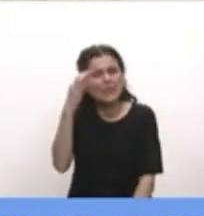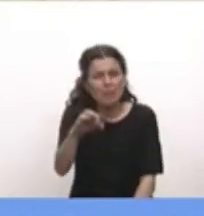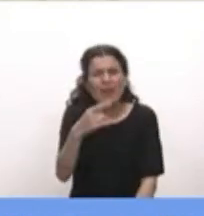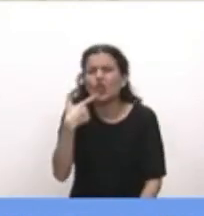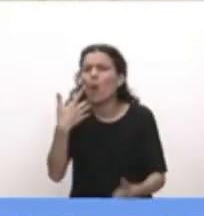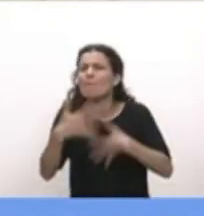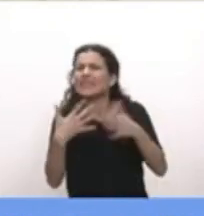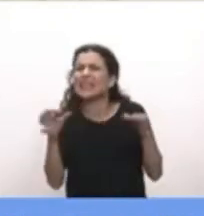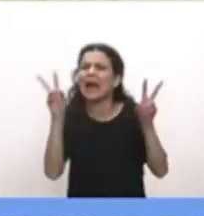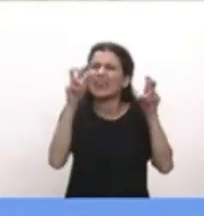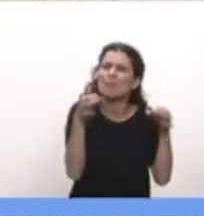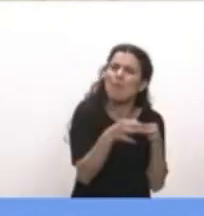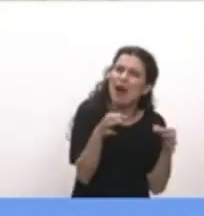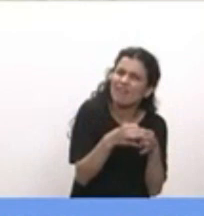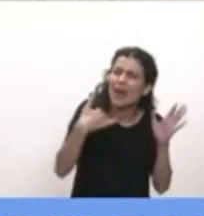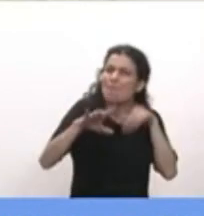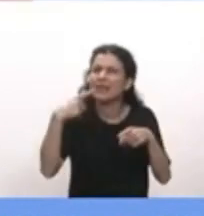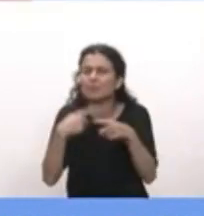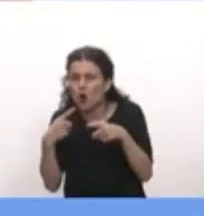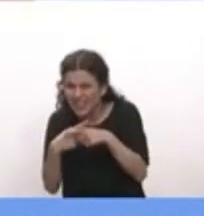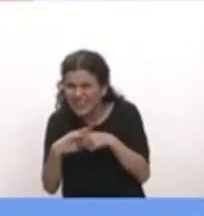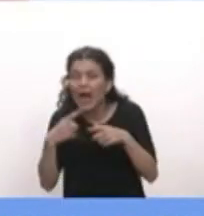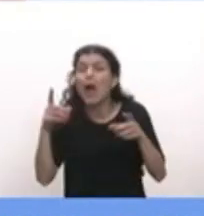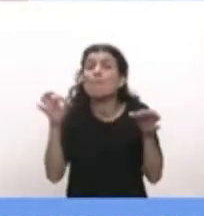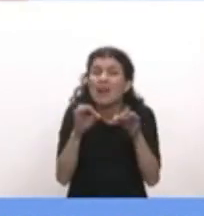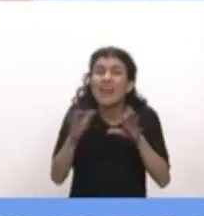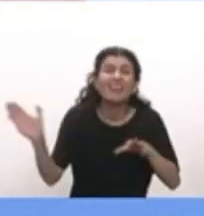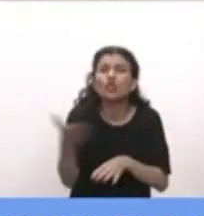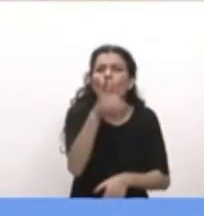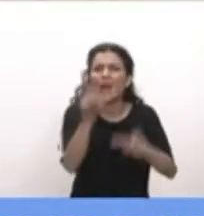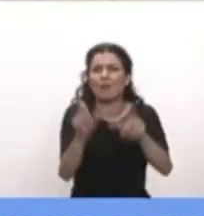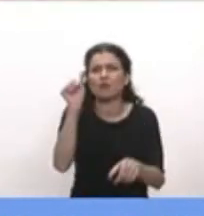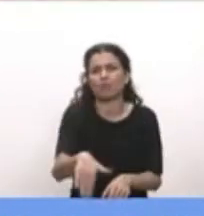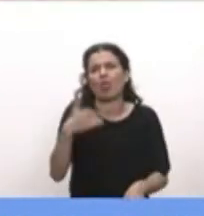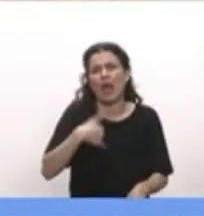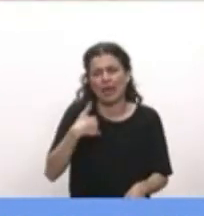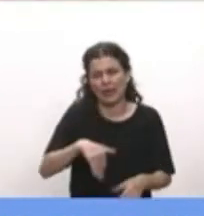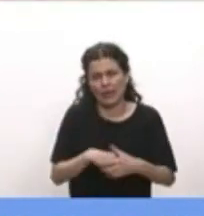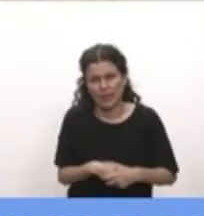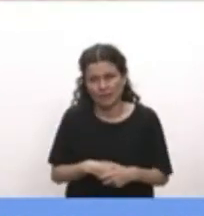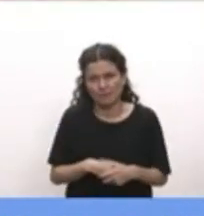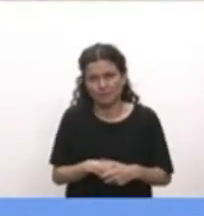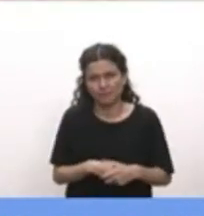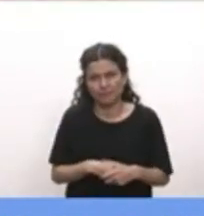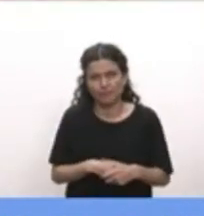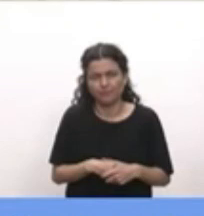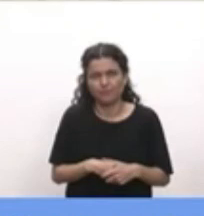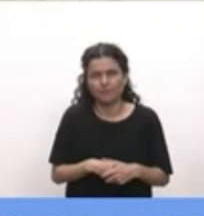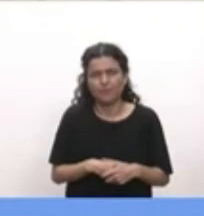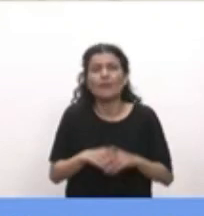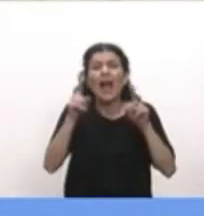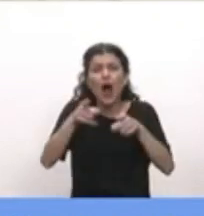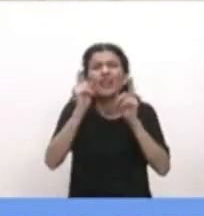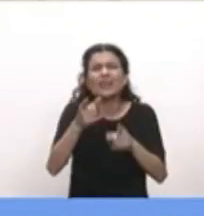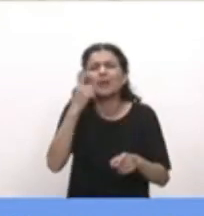causa Malvinas cuando es de todos los argentinos. Ahora le voy a otorgar la palabra al senador Blanco de Tierra del Fuego, que